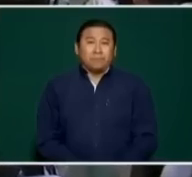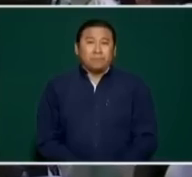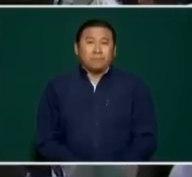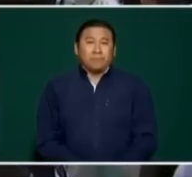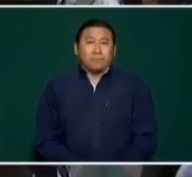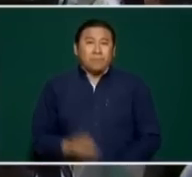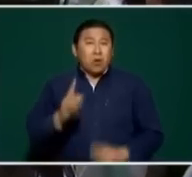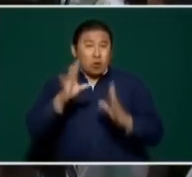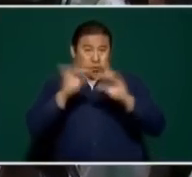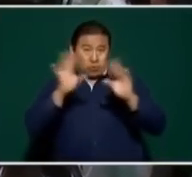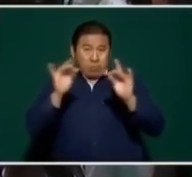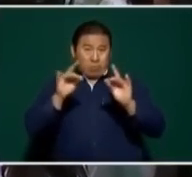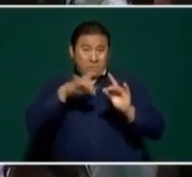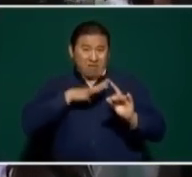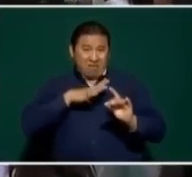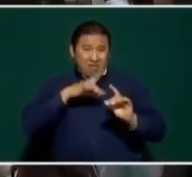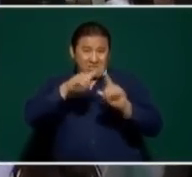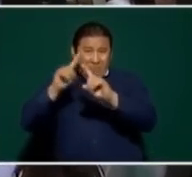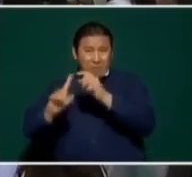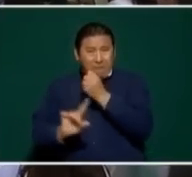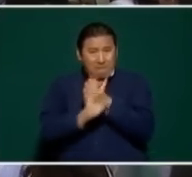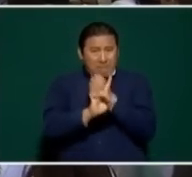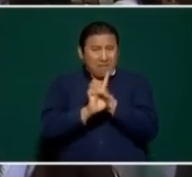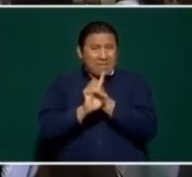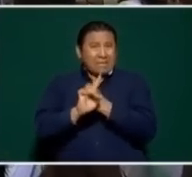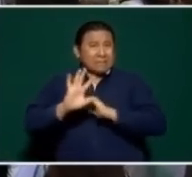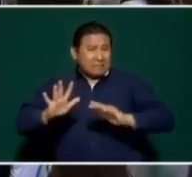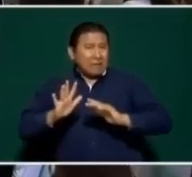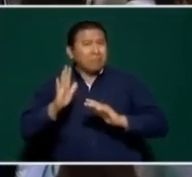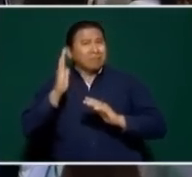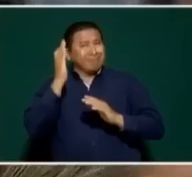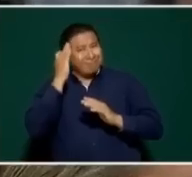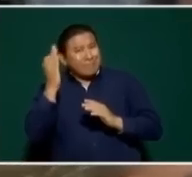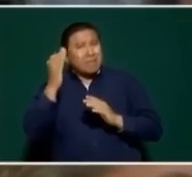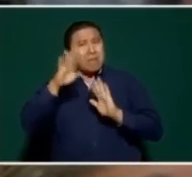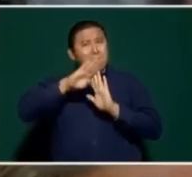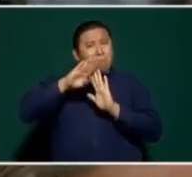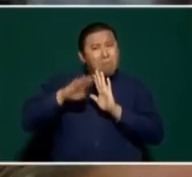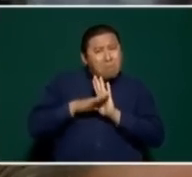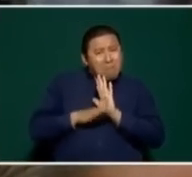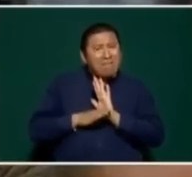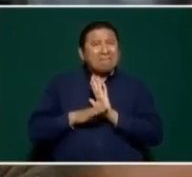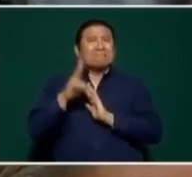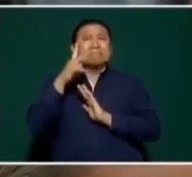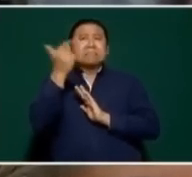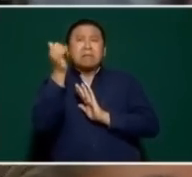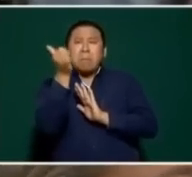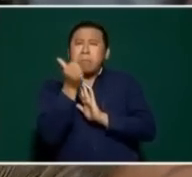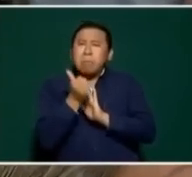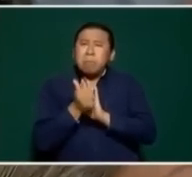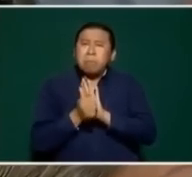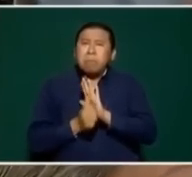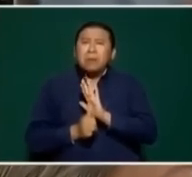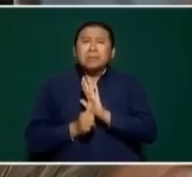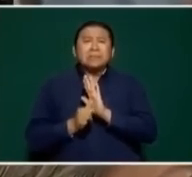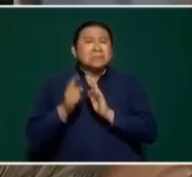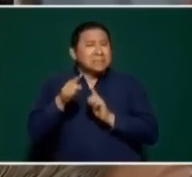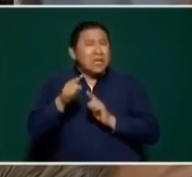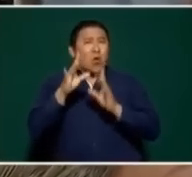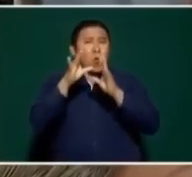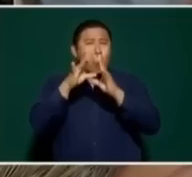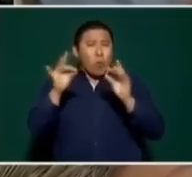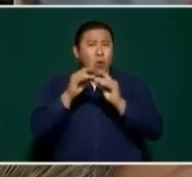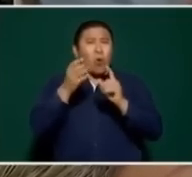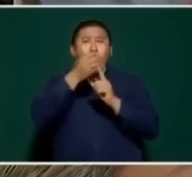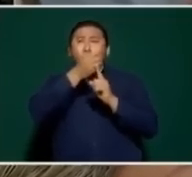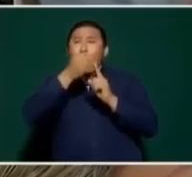Particular como Cozumel tienen muchísimos problemas, ya tienen temporadas bajas de hasta 7 meses. Todo lo que necesita Cozumel es